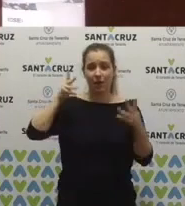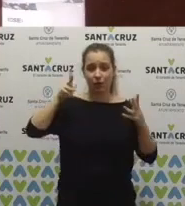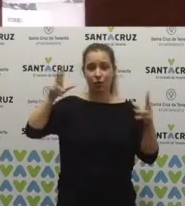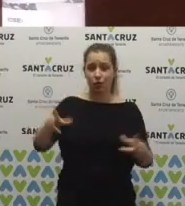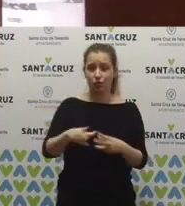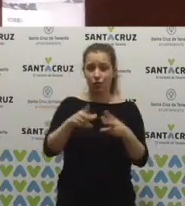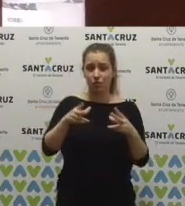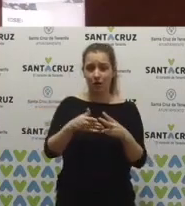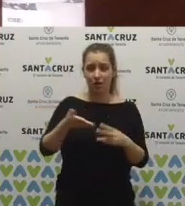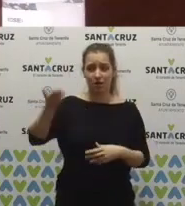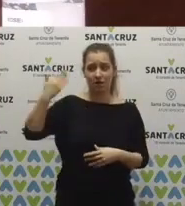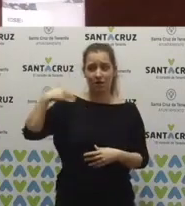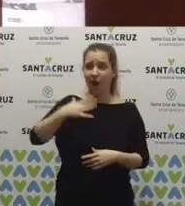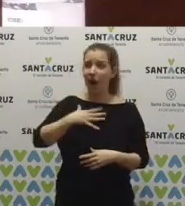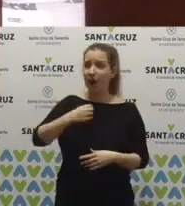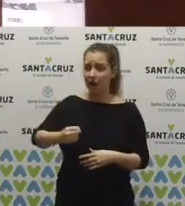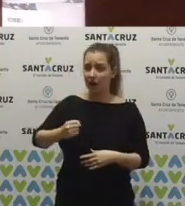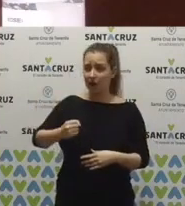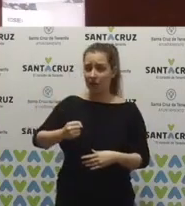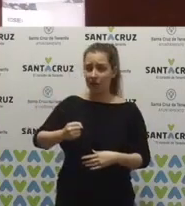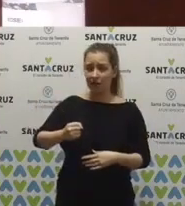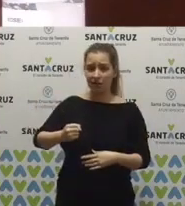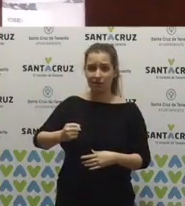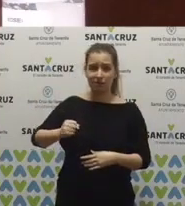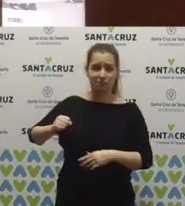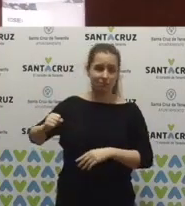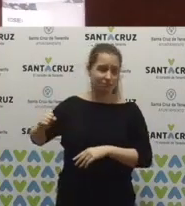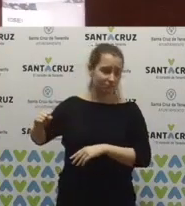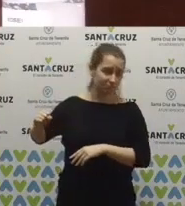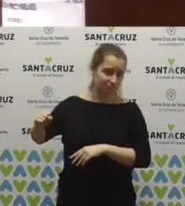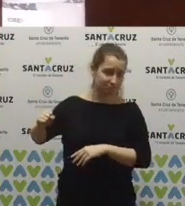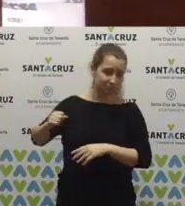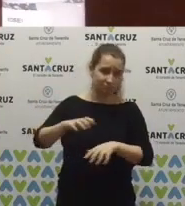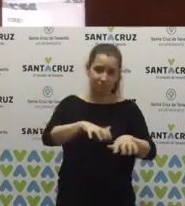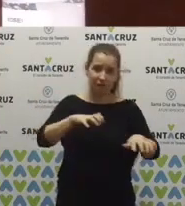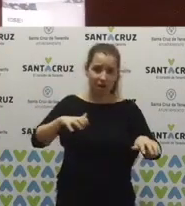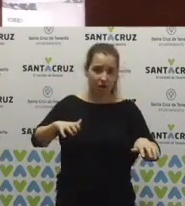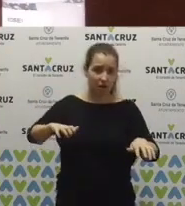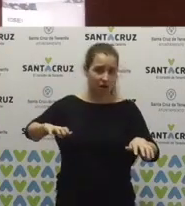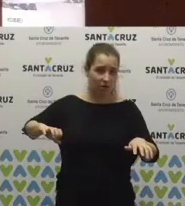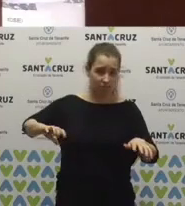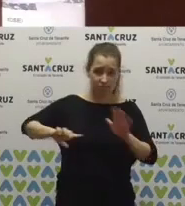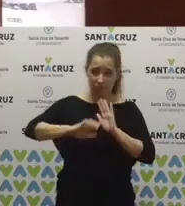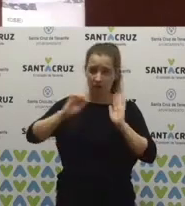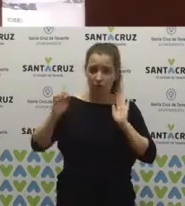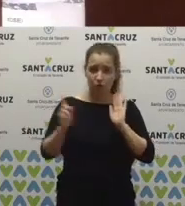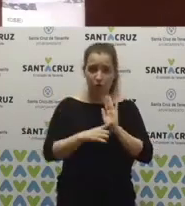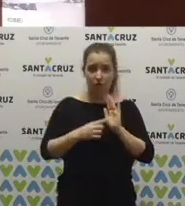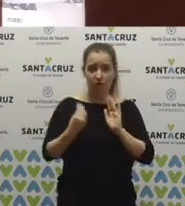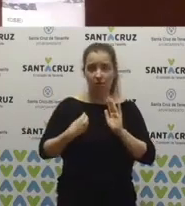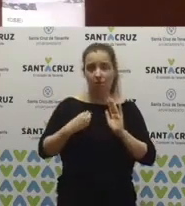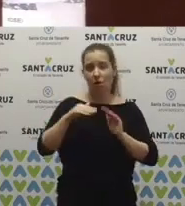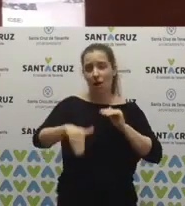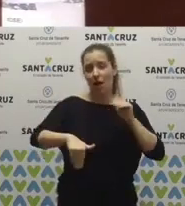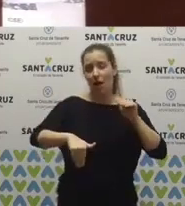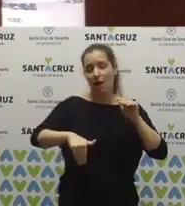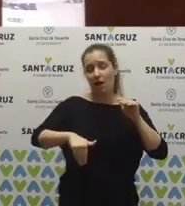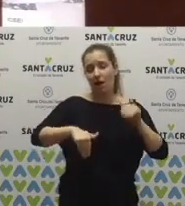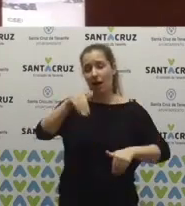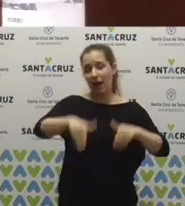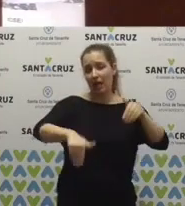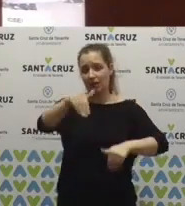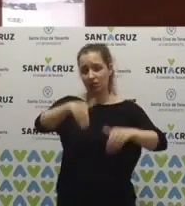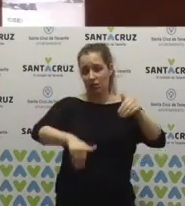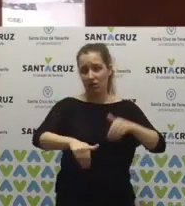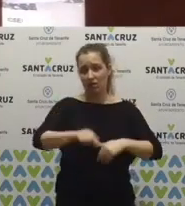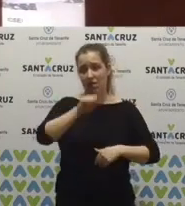que arrasó con mayoría absoluta en las elecciones municipales de 1965 yo creo que hay que buscar una